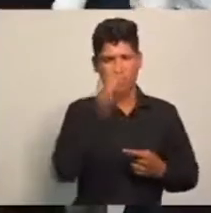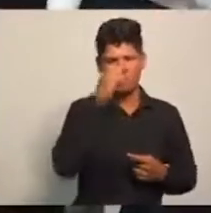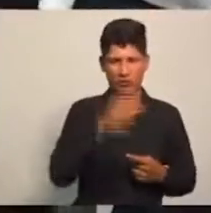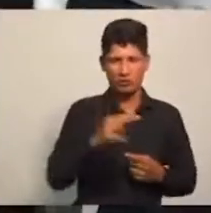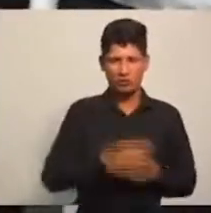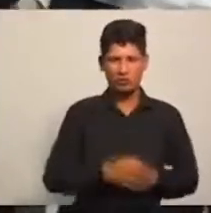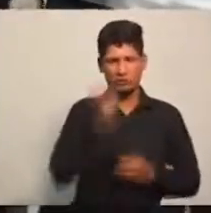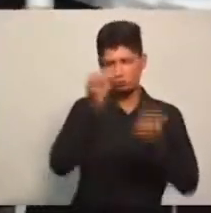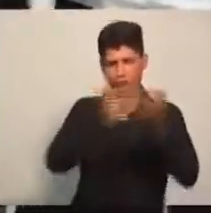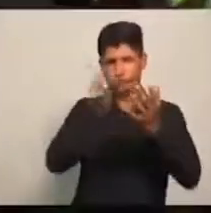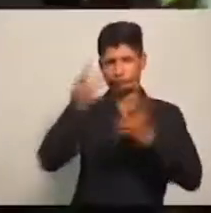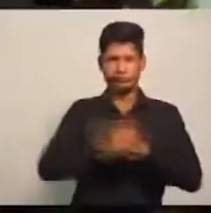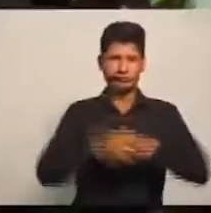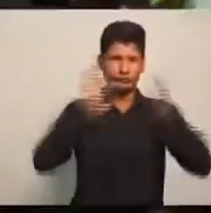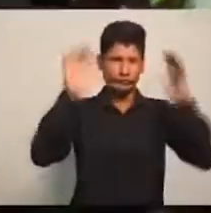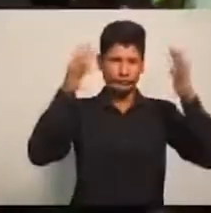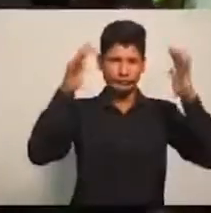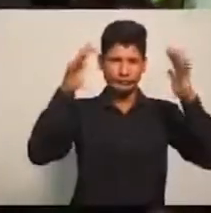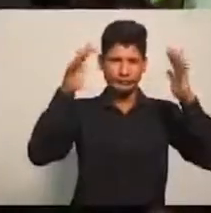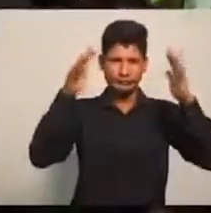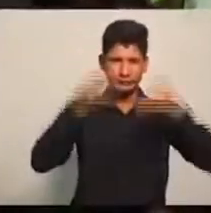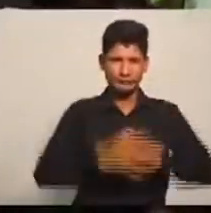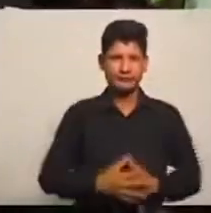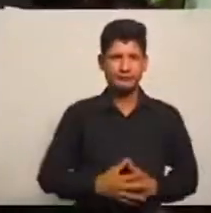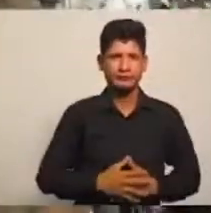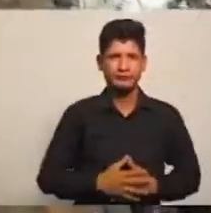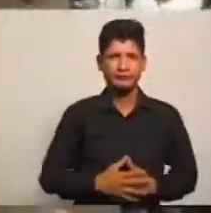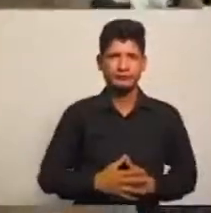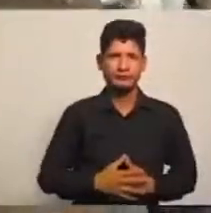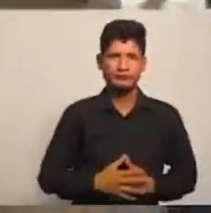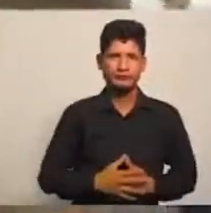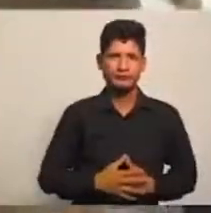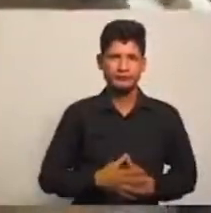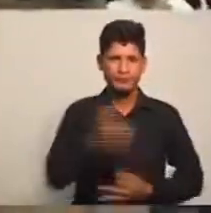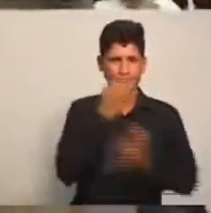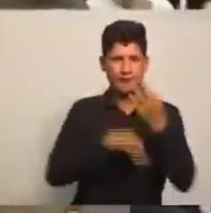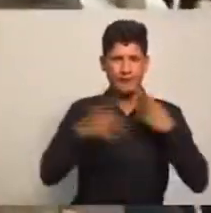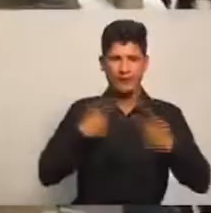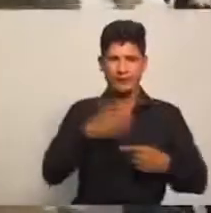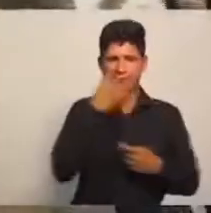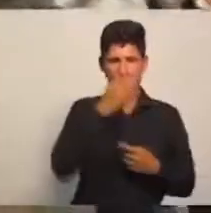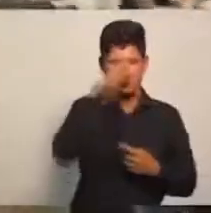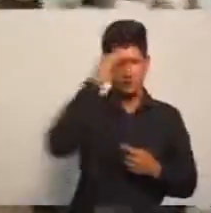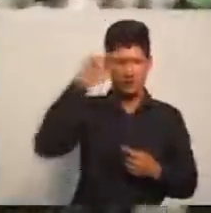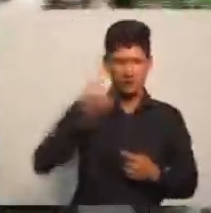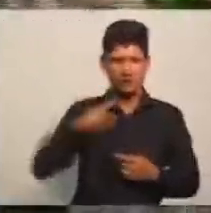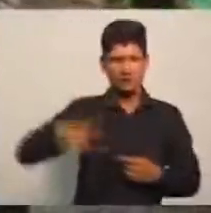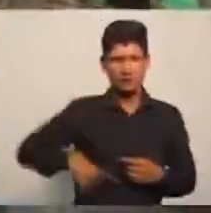Gracias. Mara gobernadora. Mara gobernadora. Mara gobernadora.